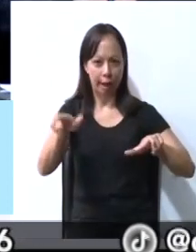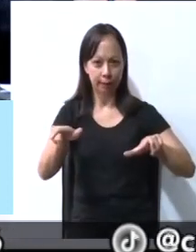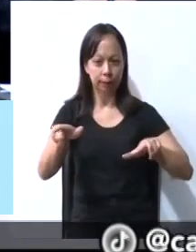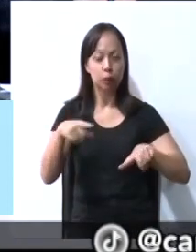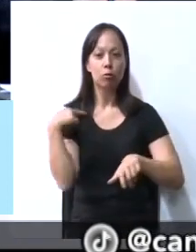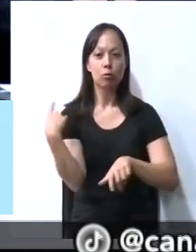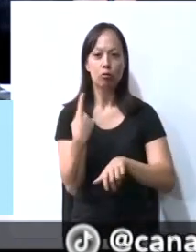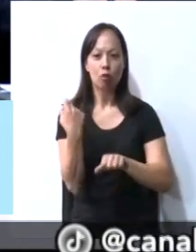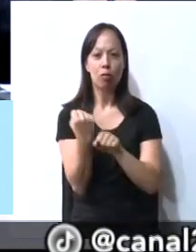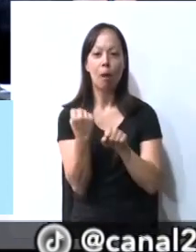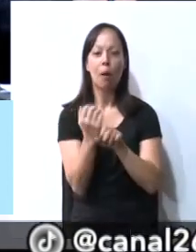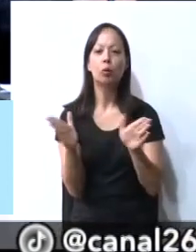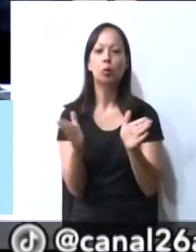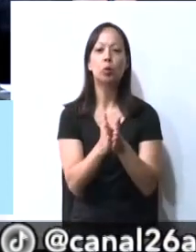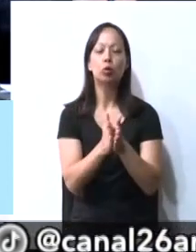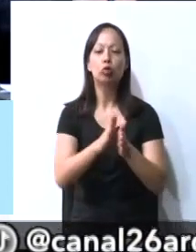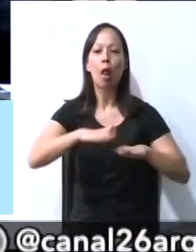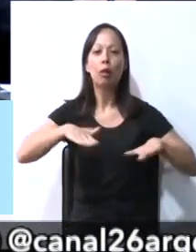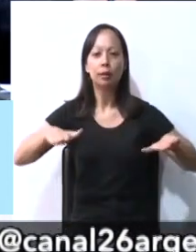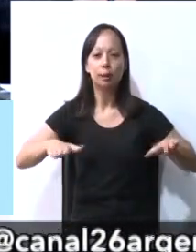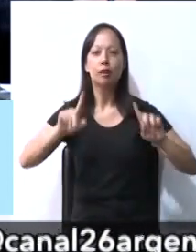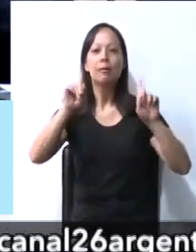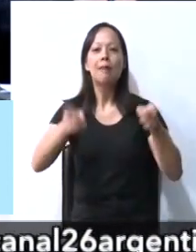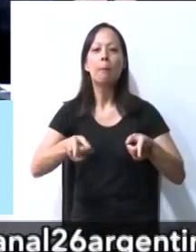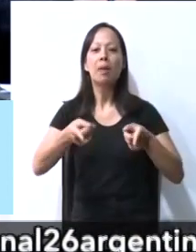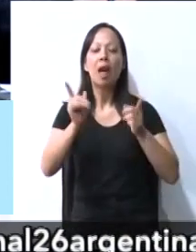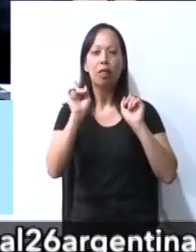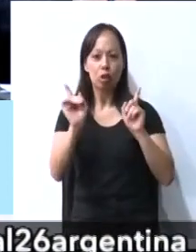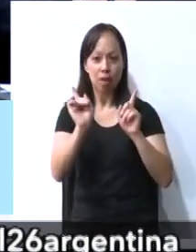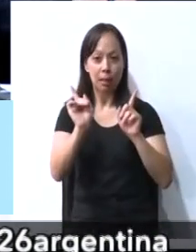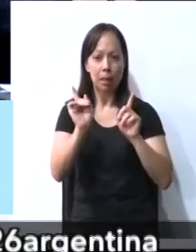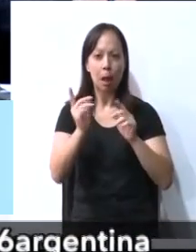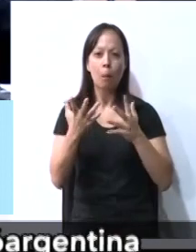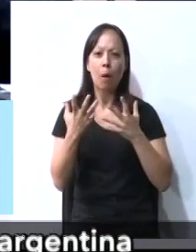Trabajamos junto a los chicos y los docentes para defender la educación,